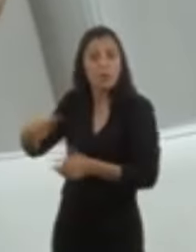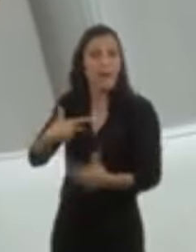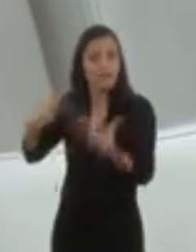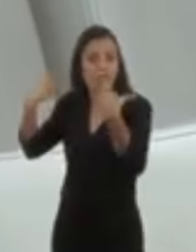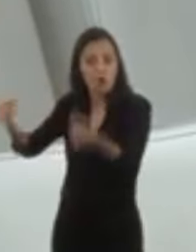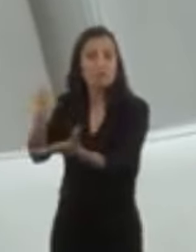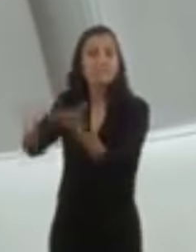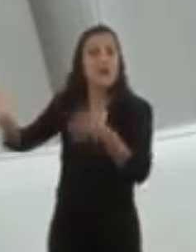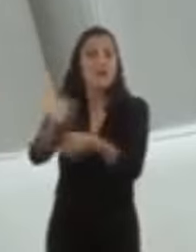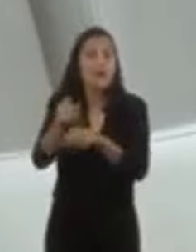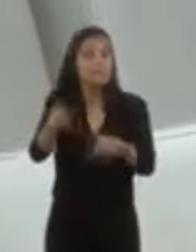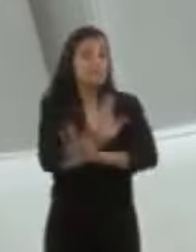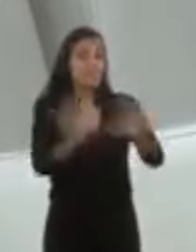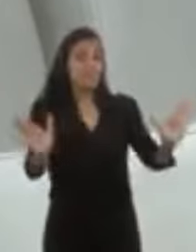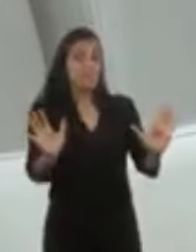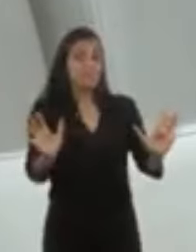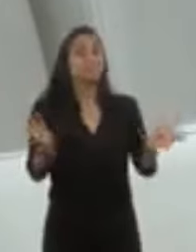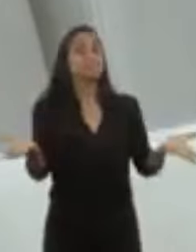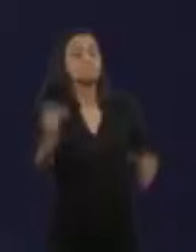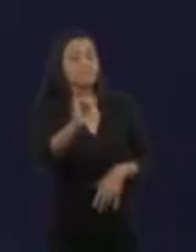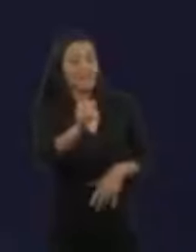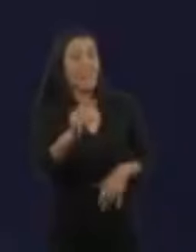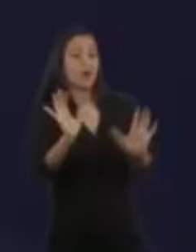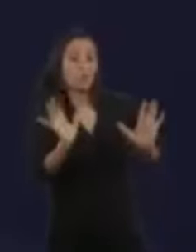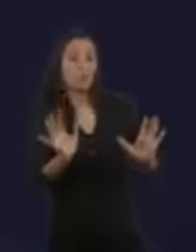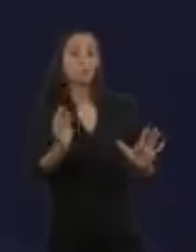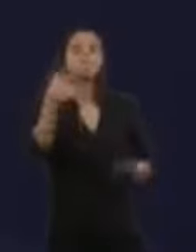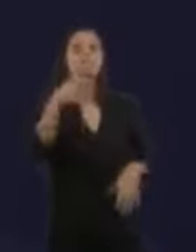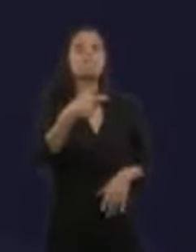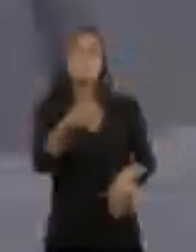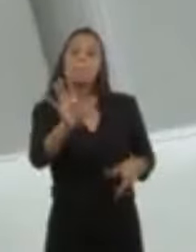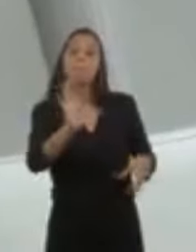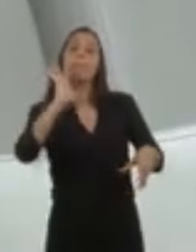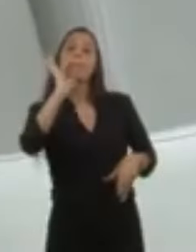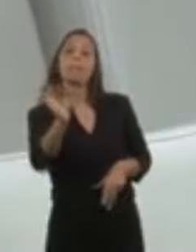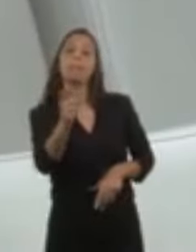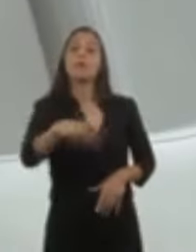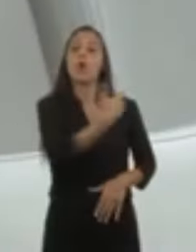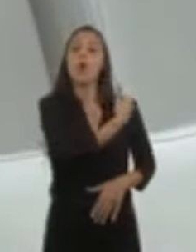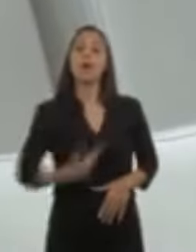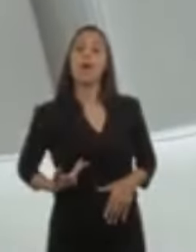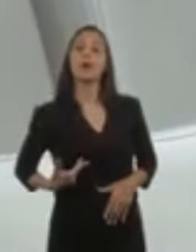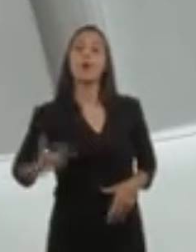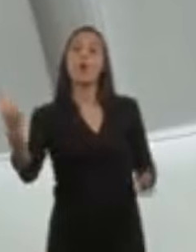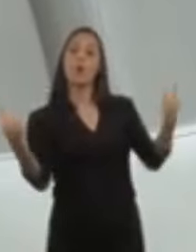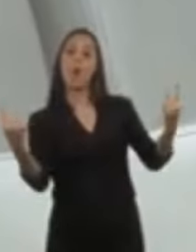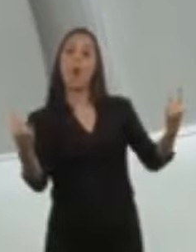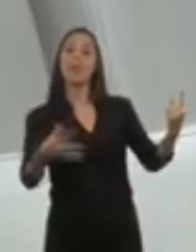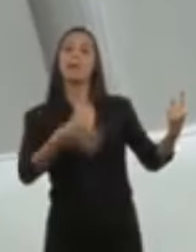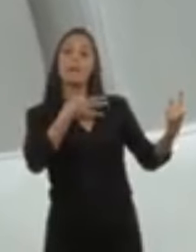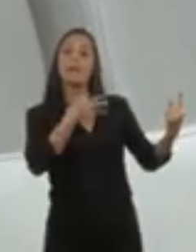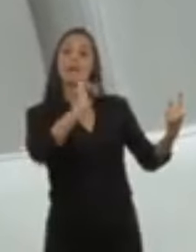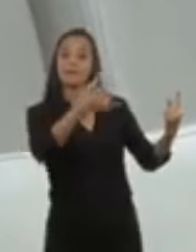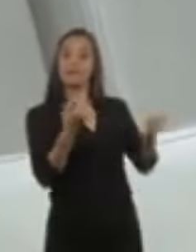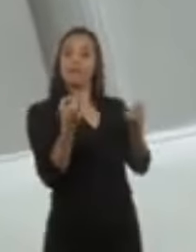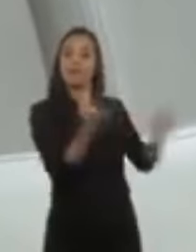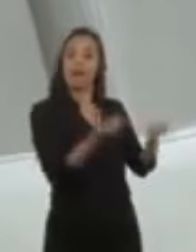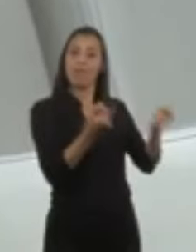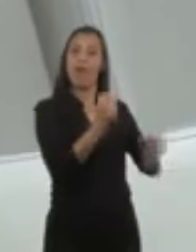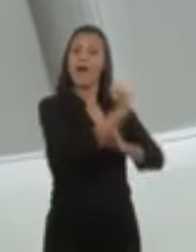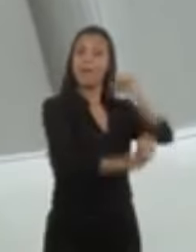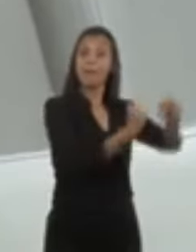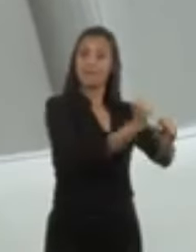eso eso lo Por eso digo hay una preferencia en darle en darle y subsidiar a